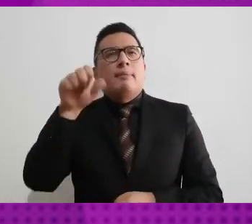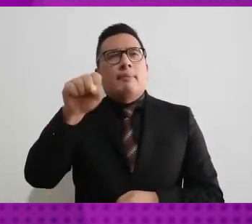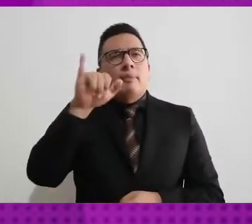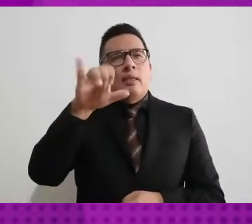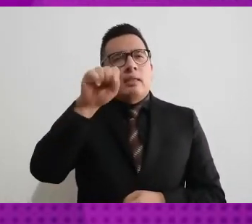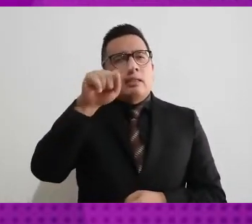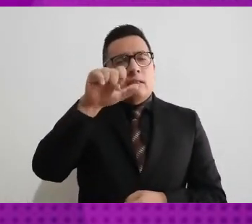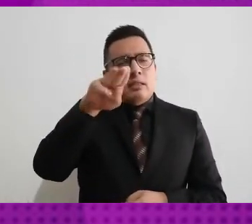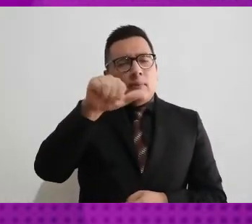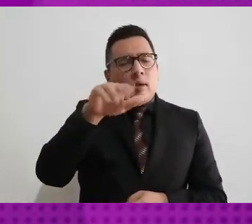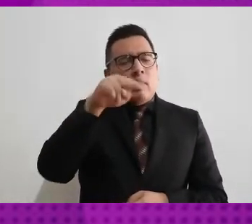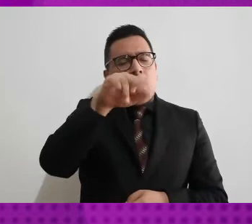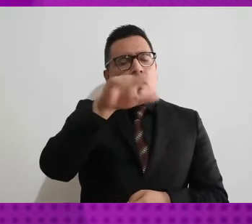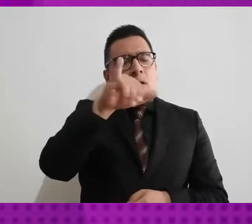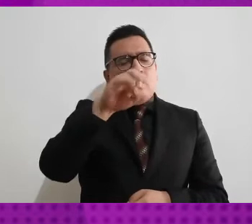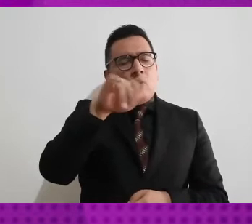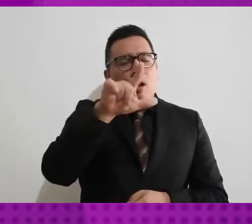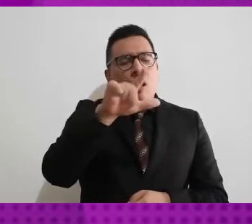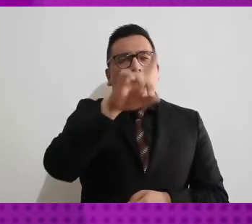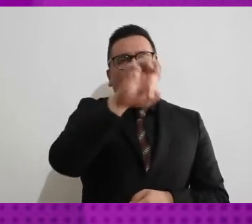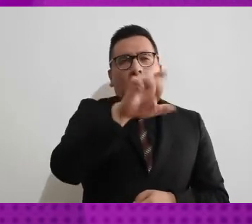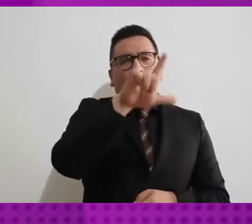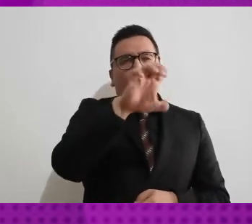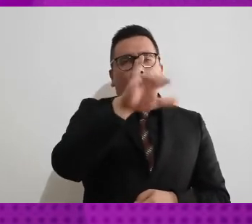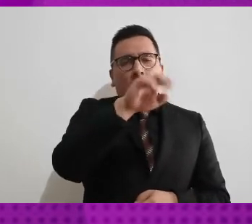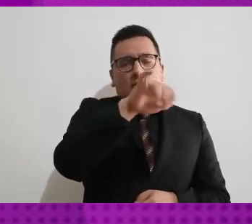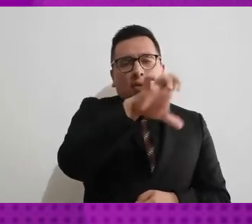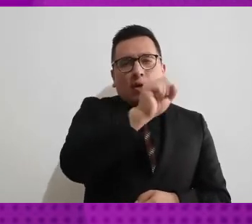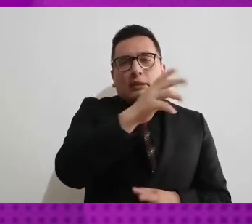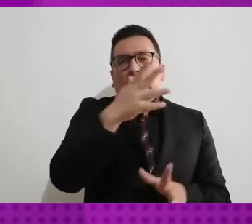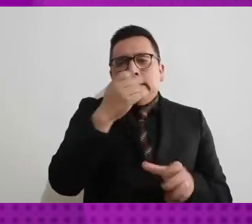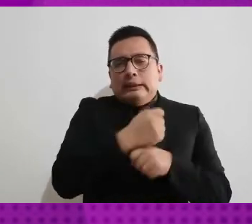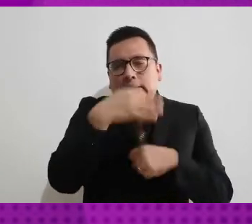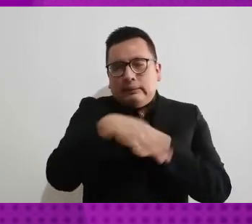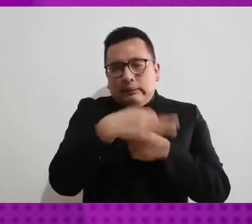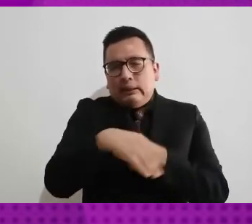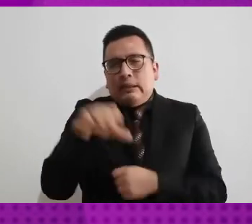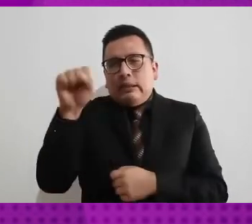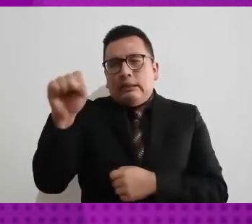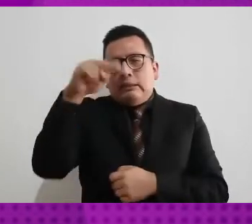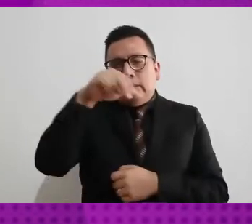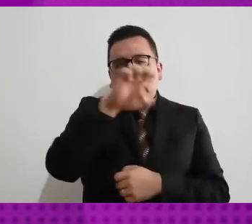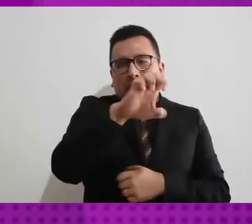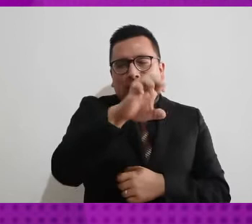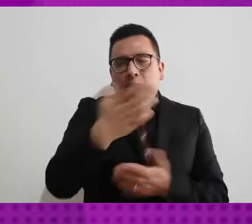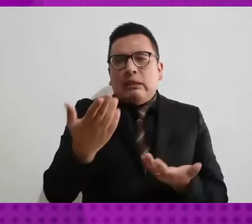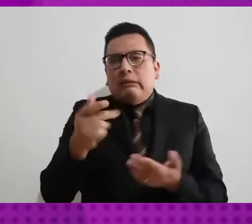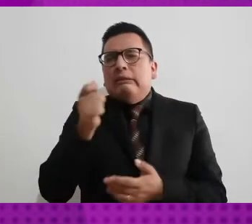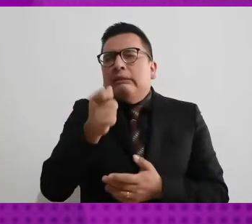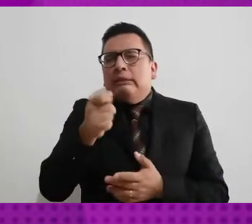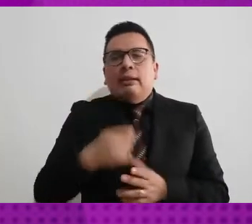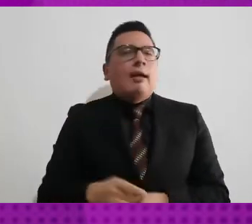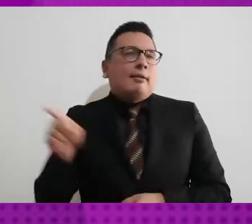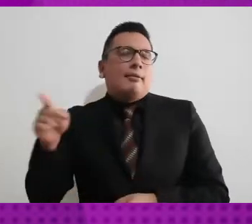reforma de 2014, y para ello pues tenemos un experto en la materia. Le doy la más cordial de las bienvenidas al doctor